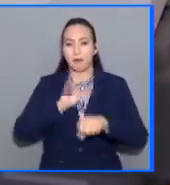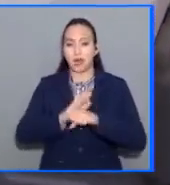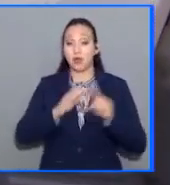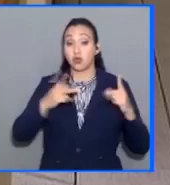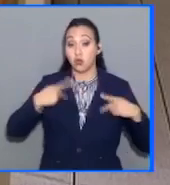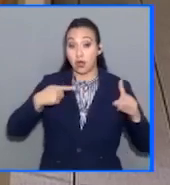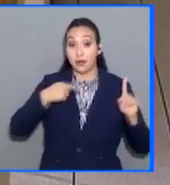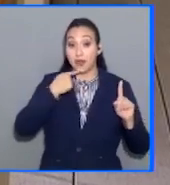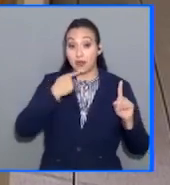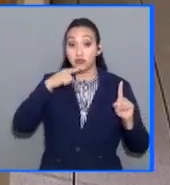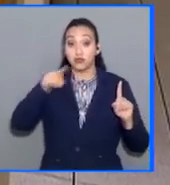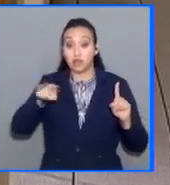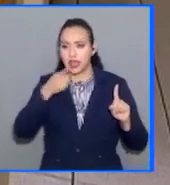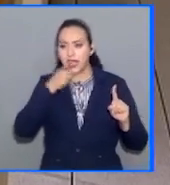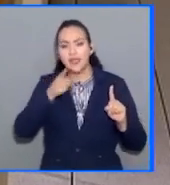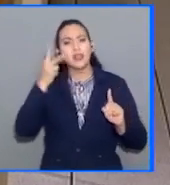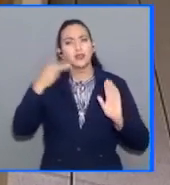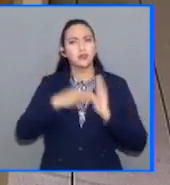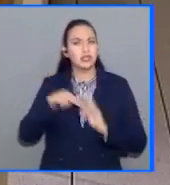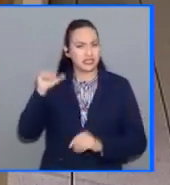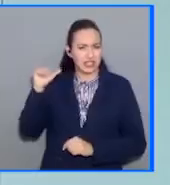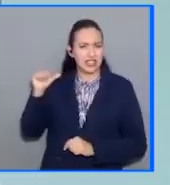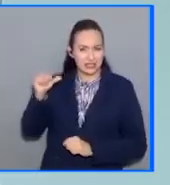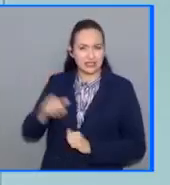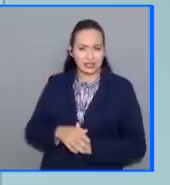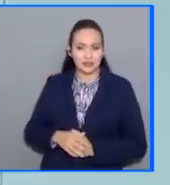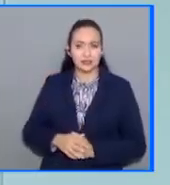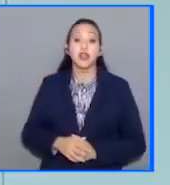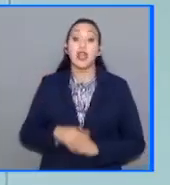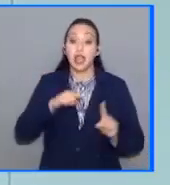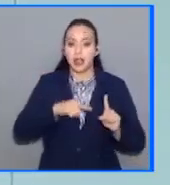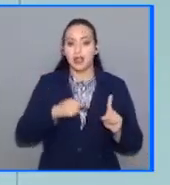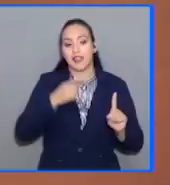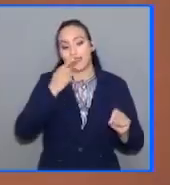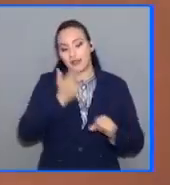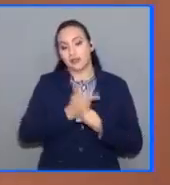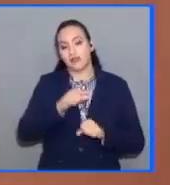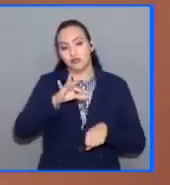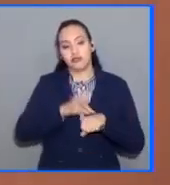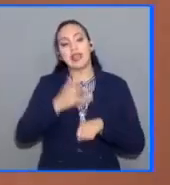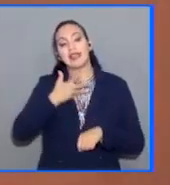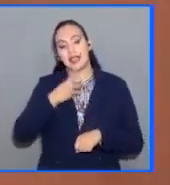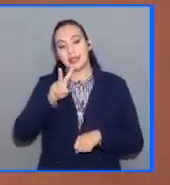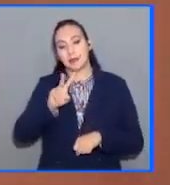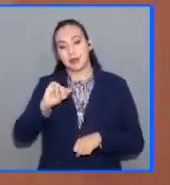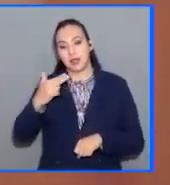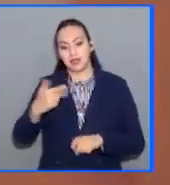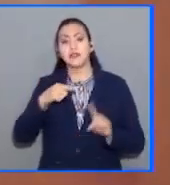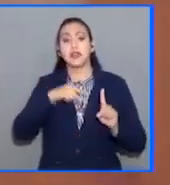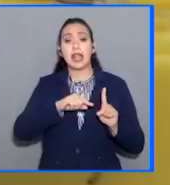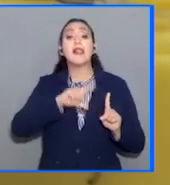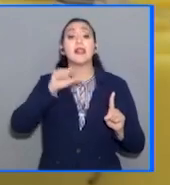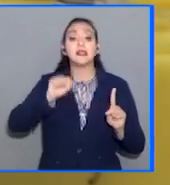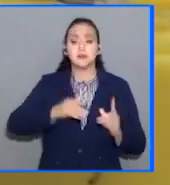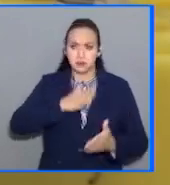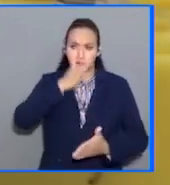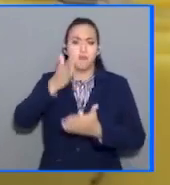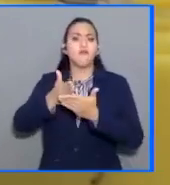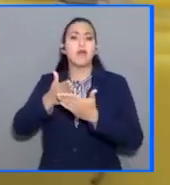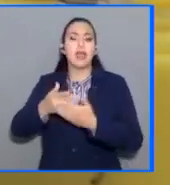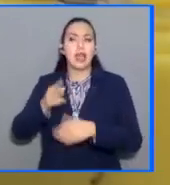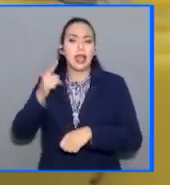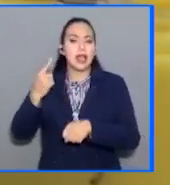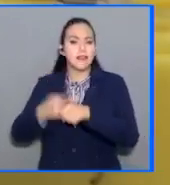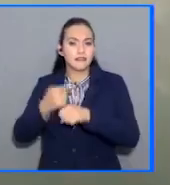a quien en 2016 fue diagnosticado con VIH. Acudió al Centro de Investigación de Enfermedades Infecciosas del INER